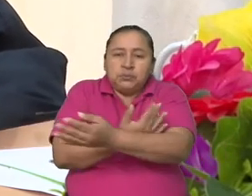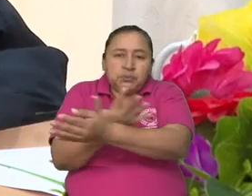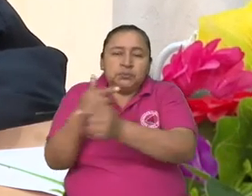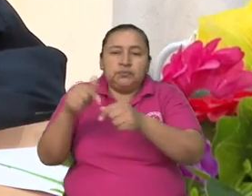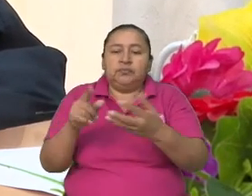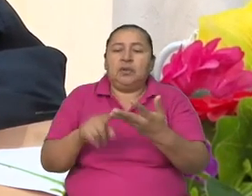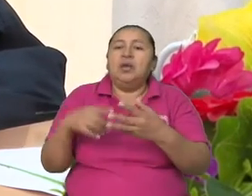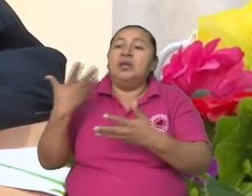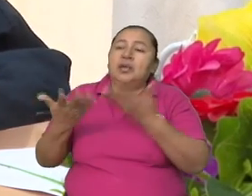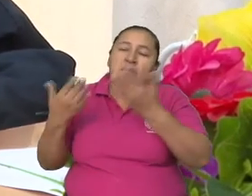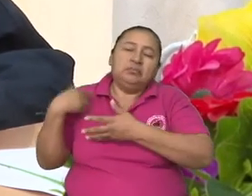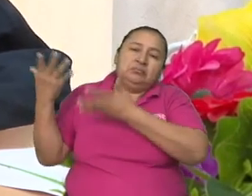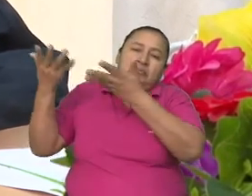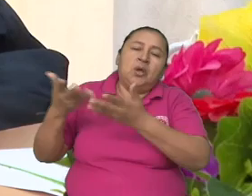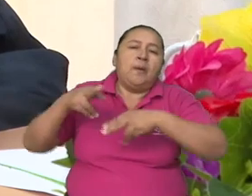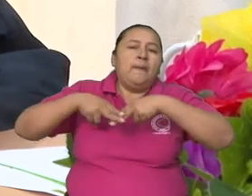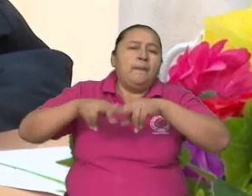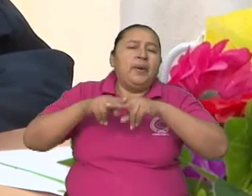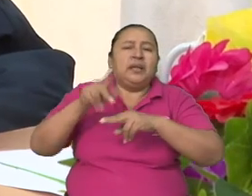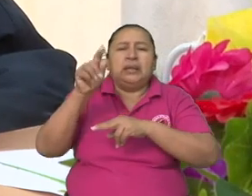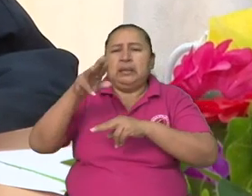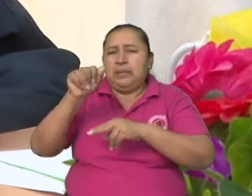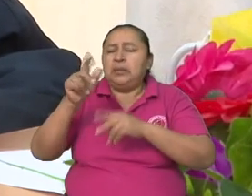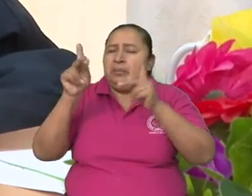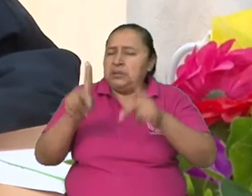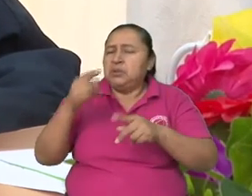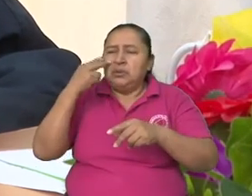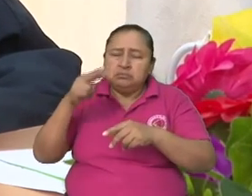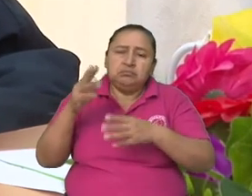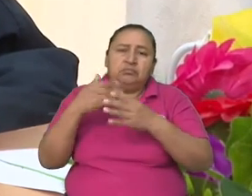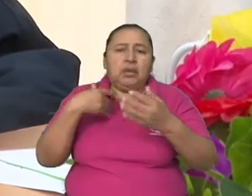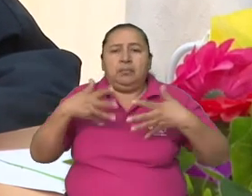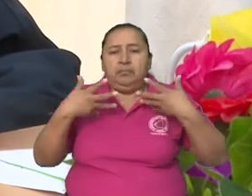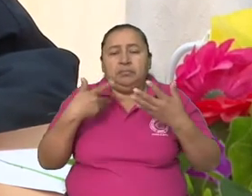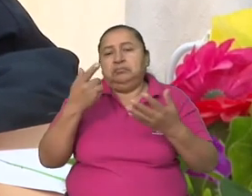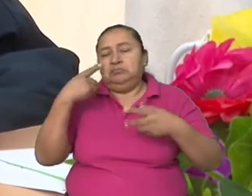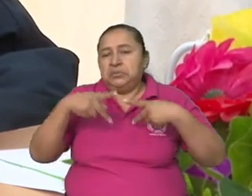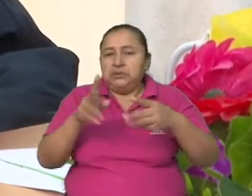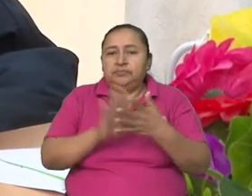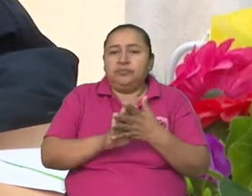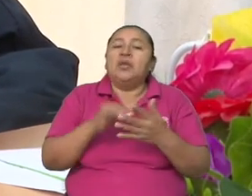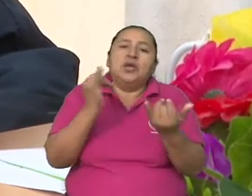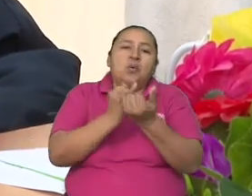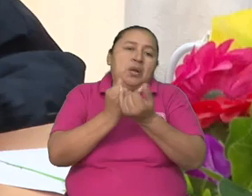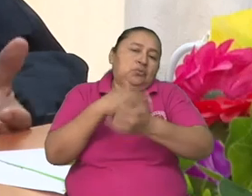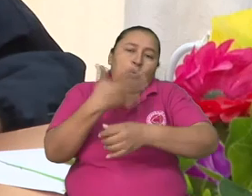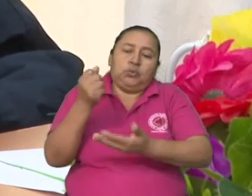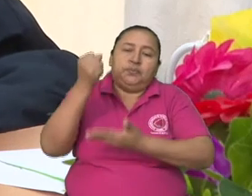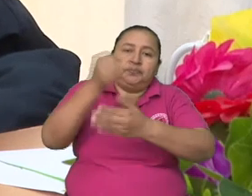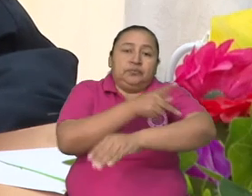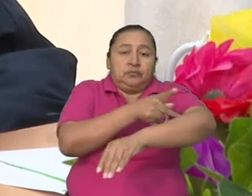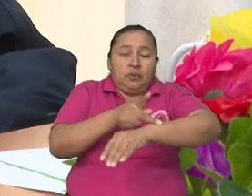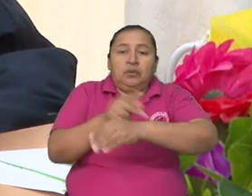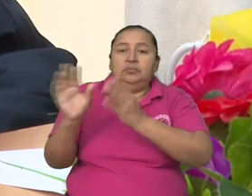un parque temático para que distraer a la población. Y así estamos en los otros puertos haciendo inversiones, el puerto San Juan del